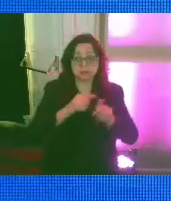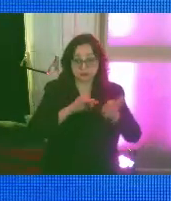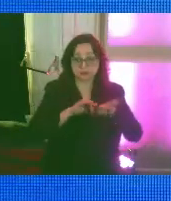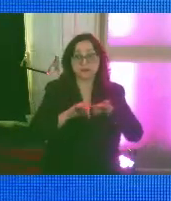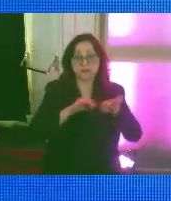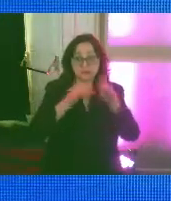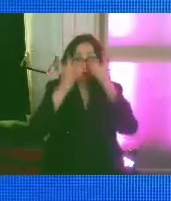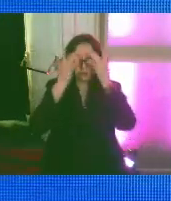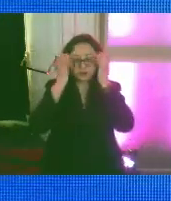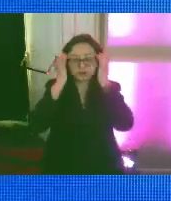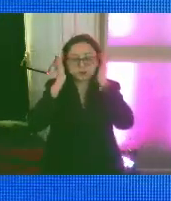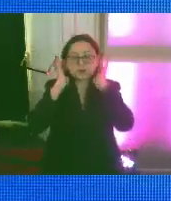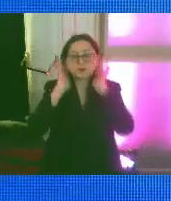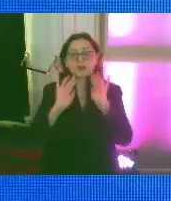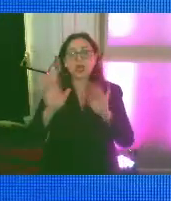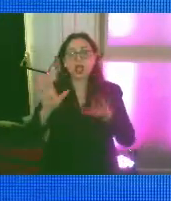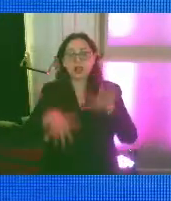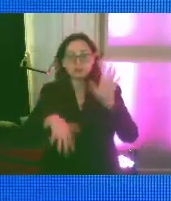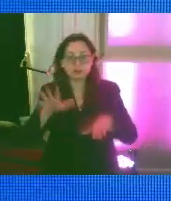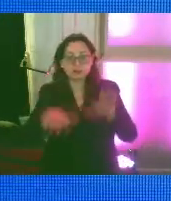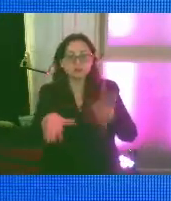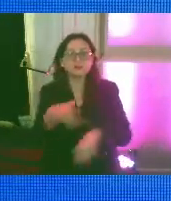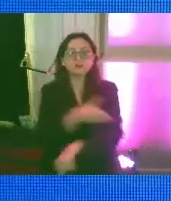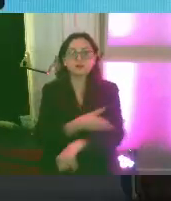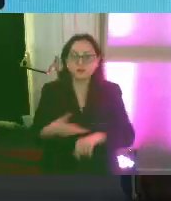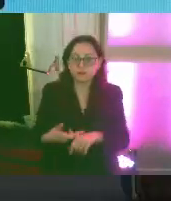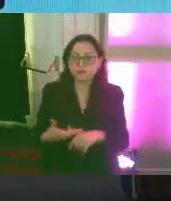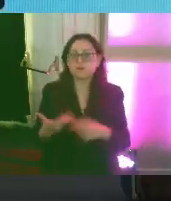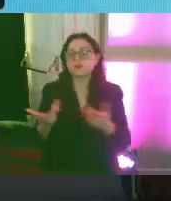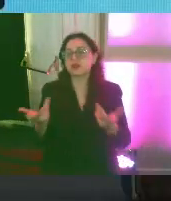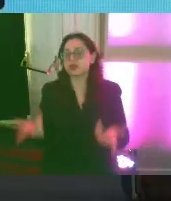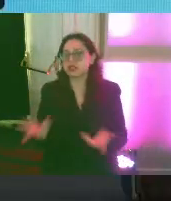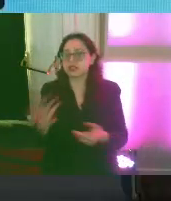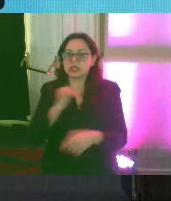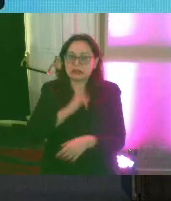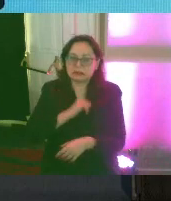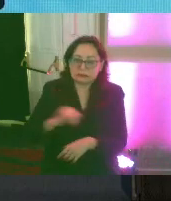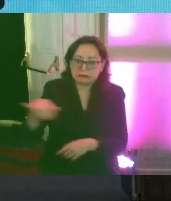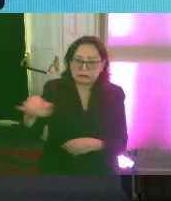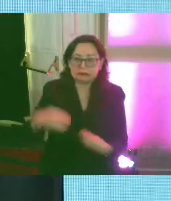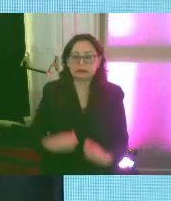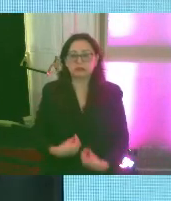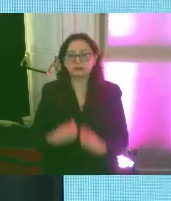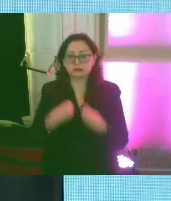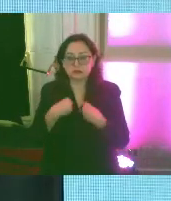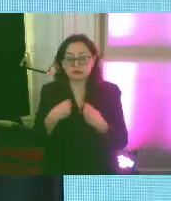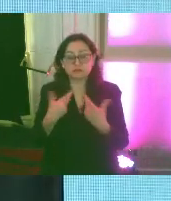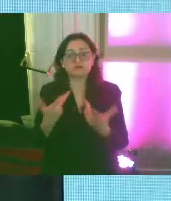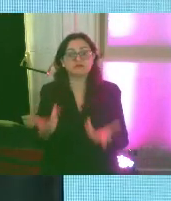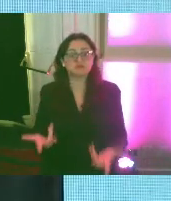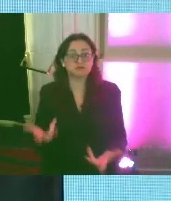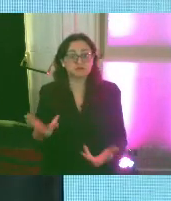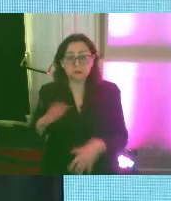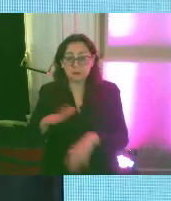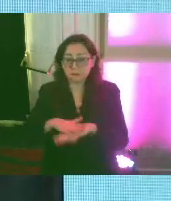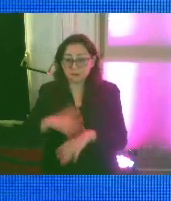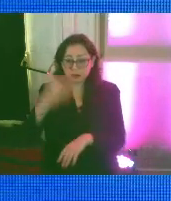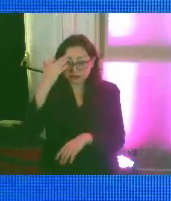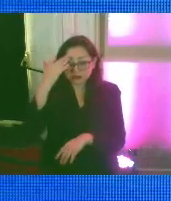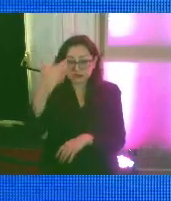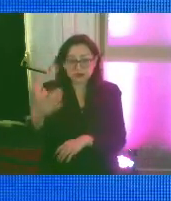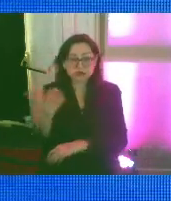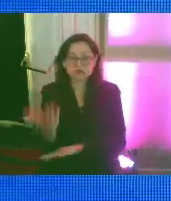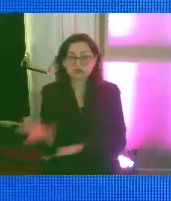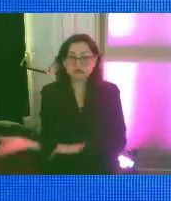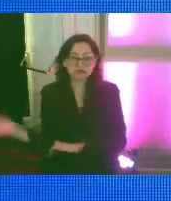viven en ámbitos rurales, que no cuentan con medios de transporte adecuados, etcétera, estas jornadas se extienden y les ocupan casi todo el día.